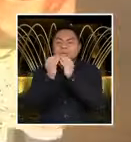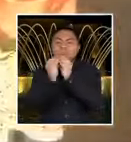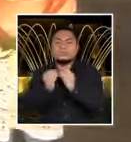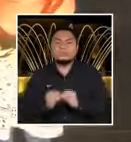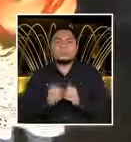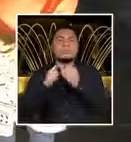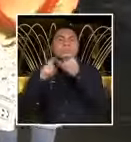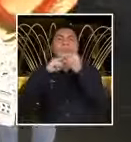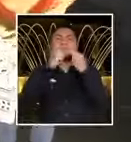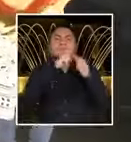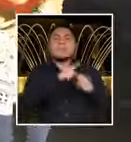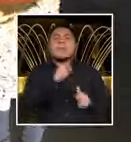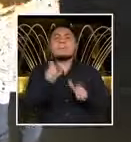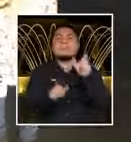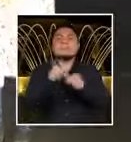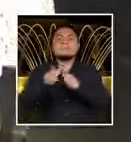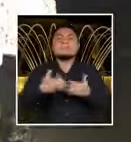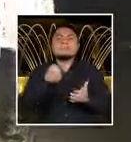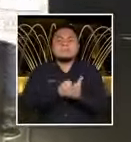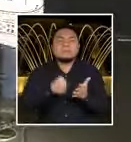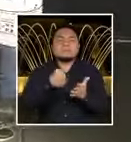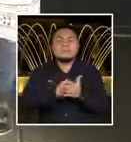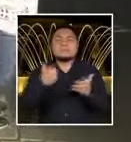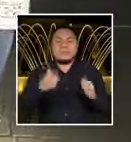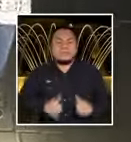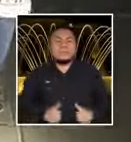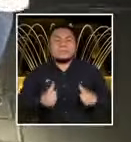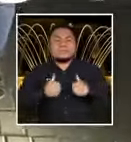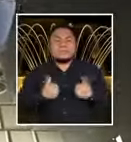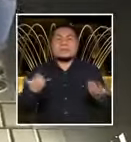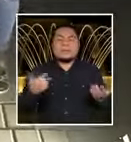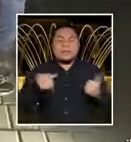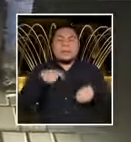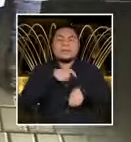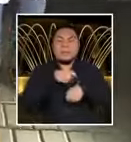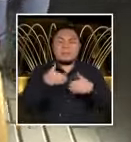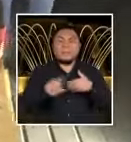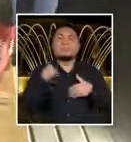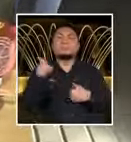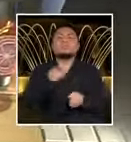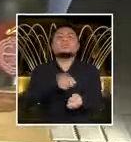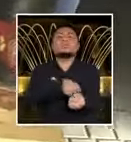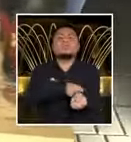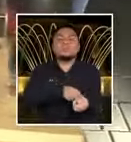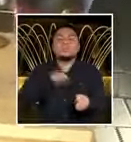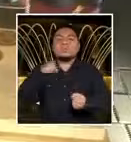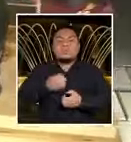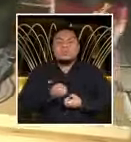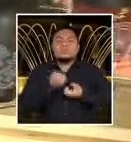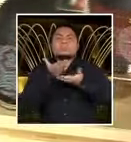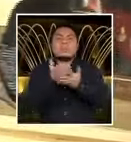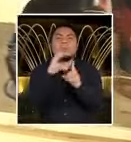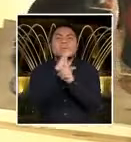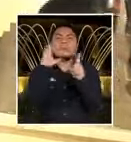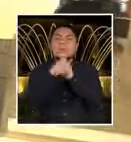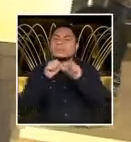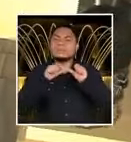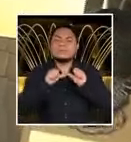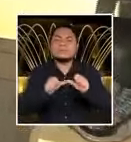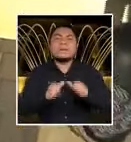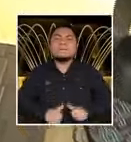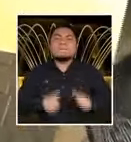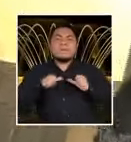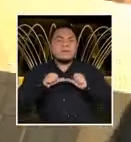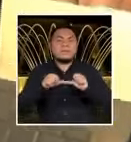ha vivido durante este tiempo haciendo que sus tradiciones, sus expresiones culturales sigan